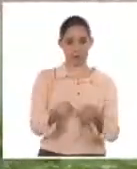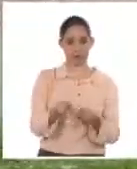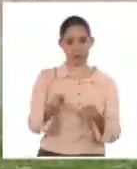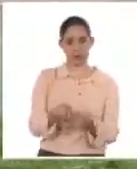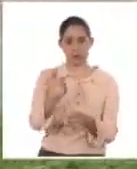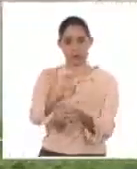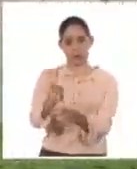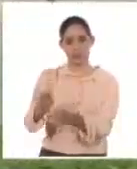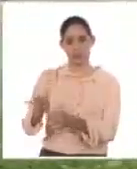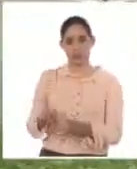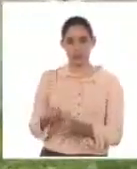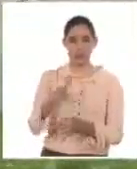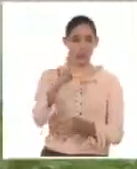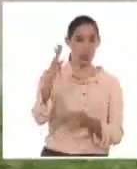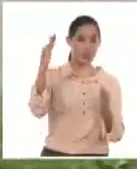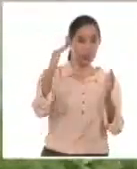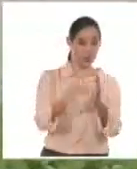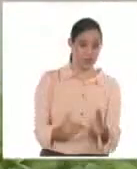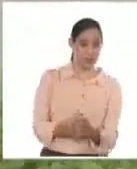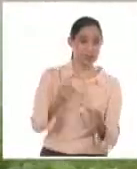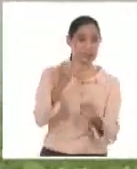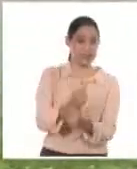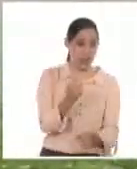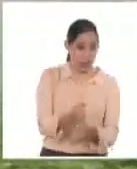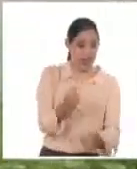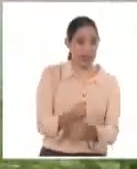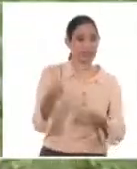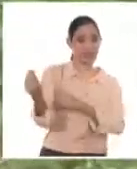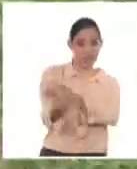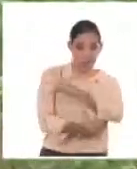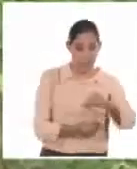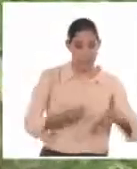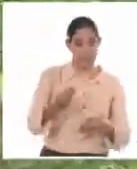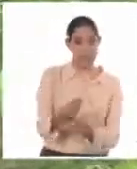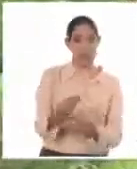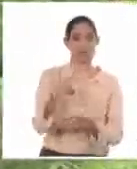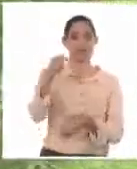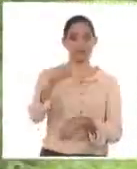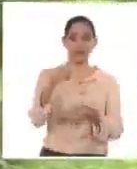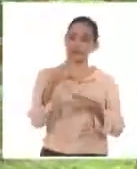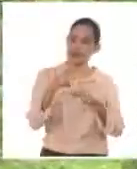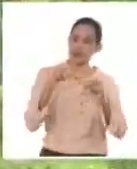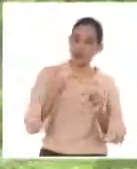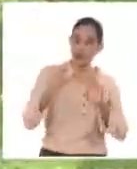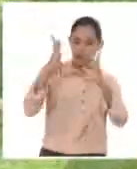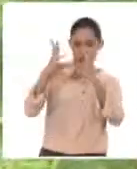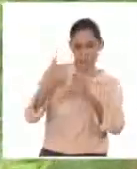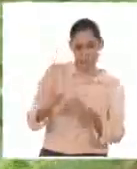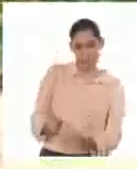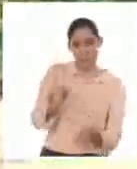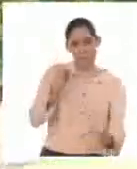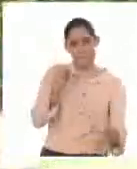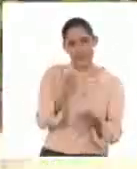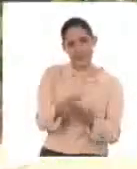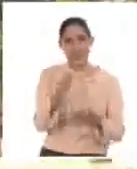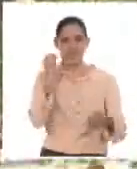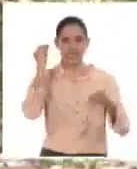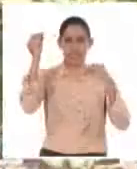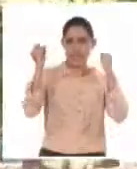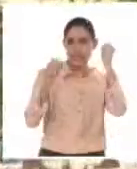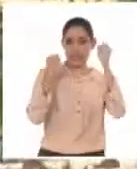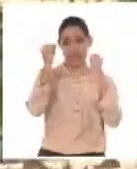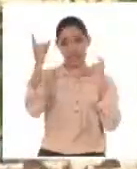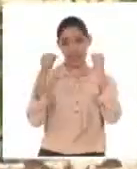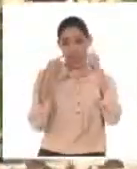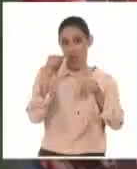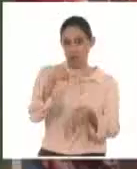4 meses mucho se ha hecho por transformar la realidad que aquí había. Los resultados iniciales y perspectivas de este joven proyecto